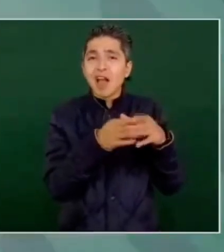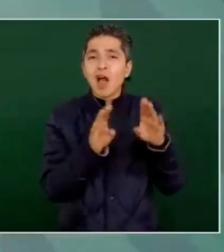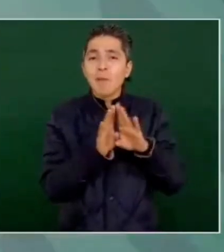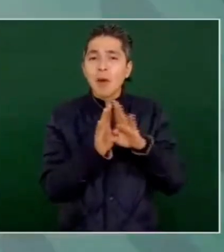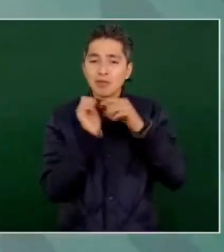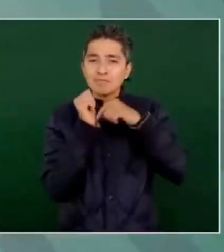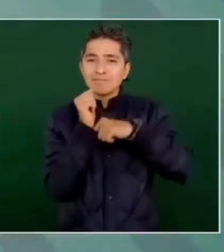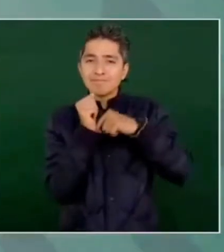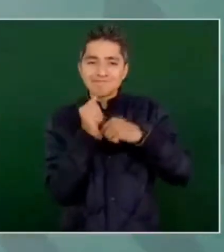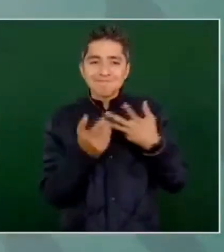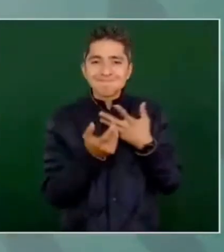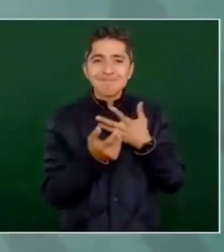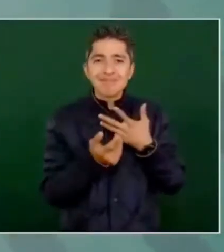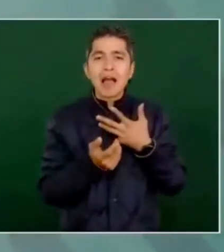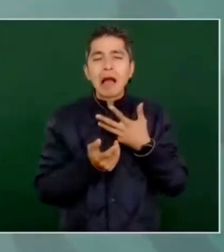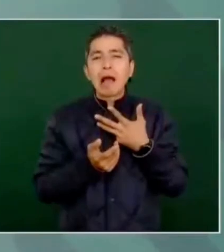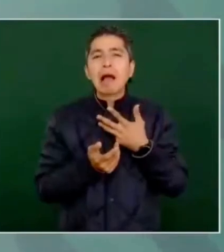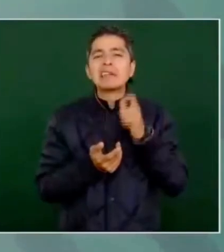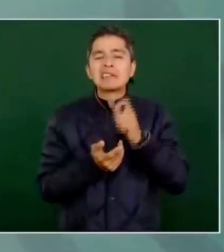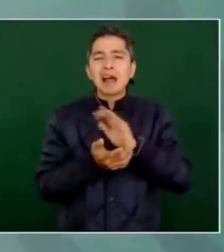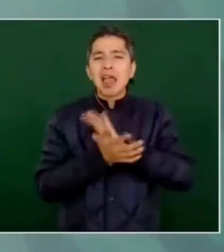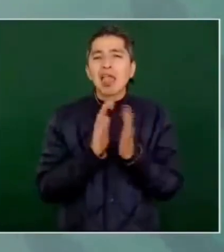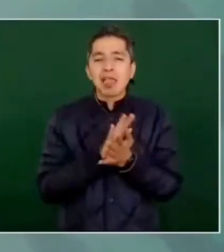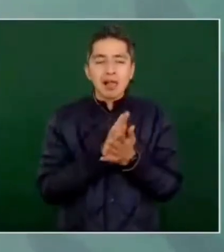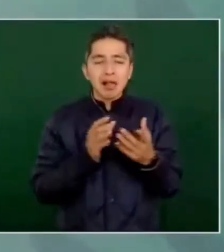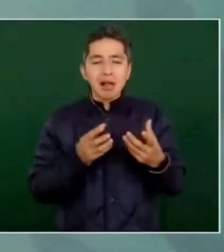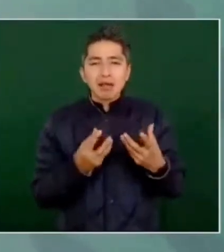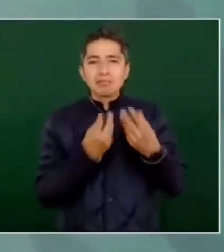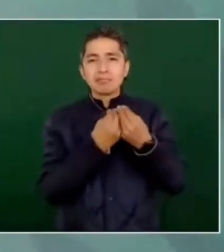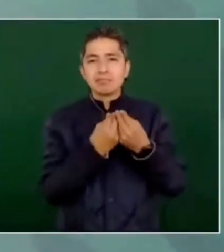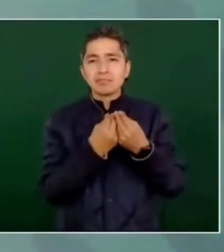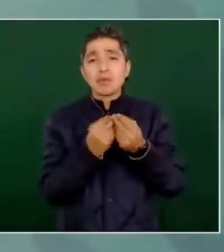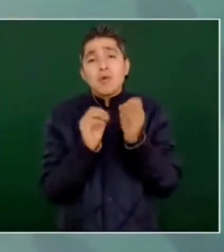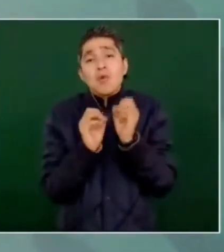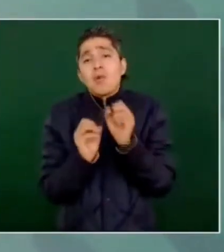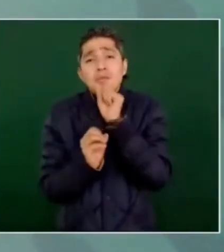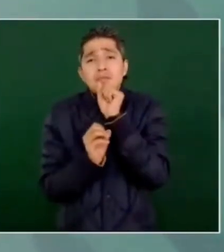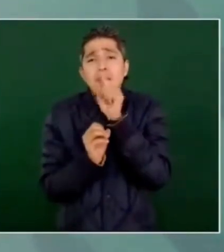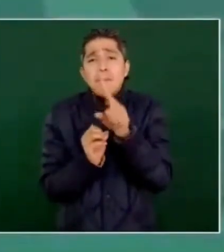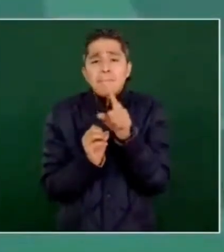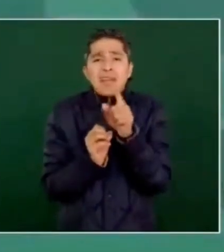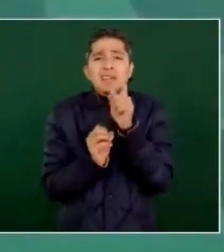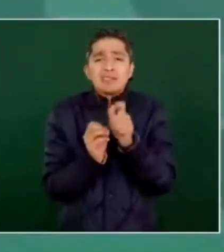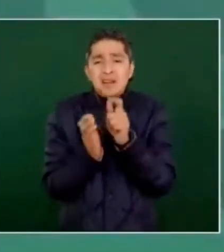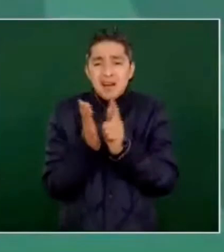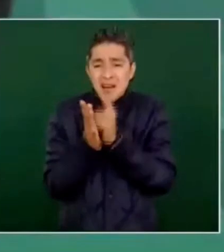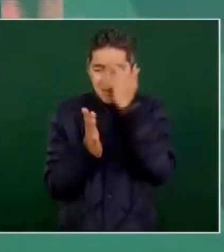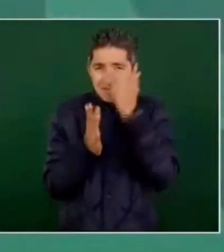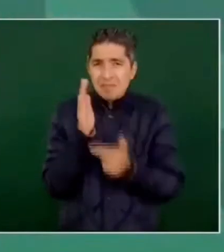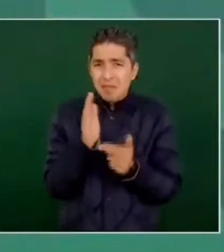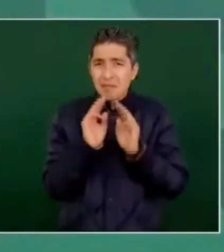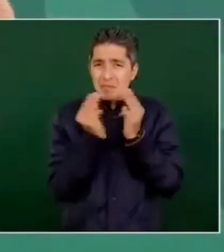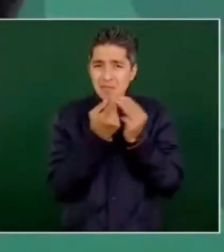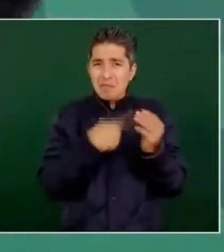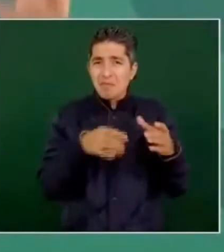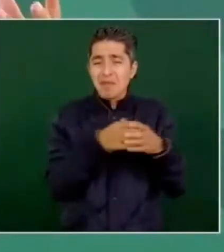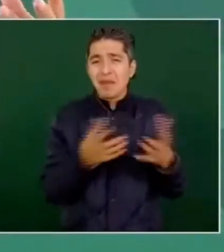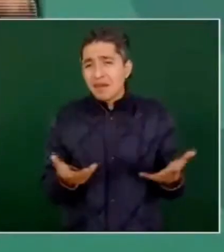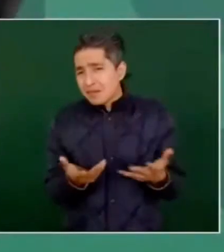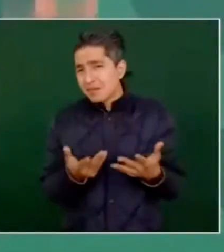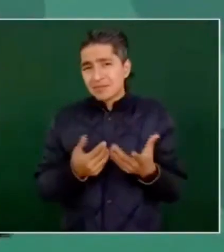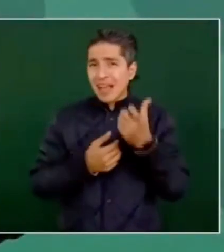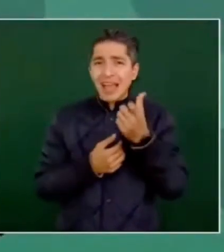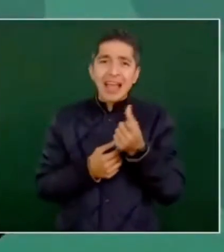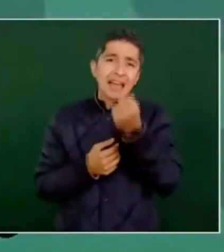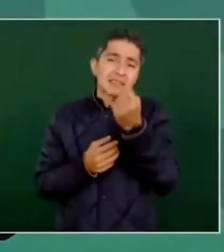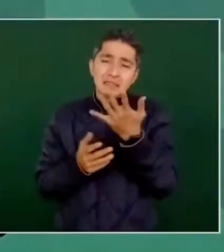encubridor, cómplice o también delincuente. Y eso ya cae en la esfera del